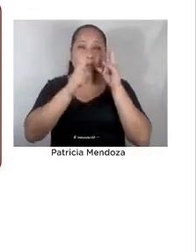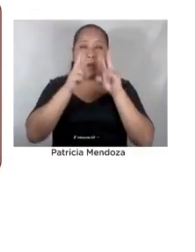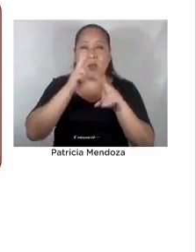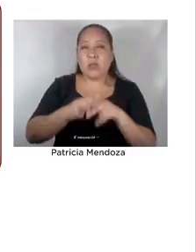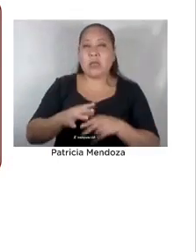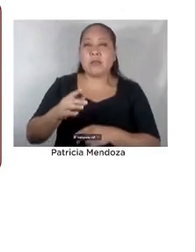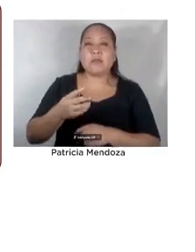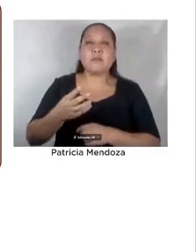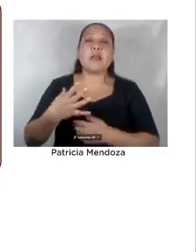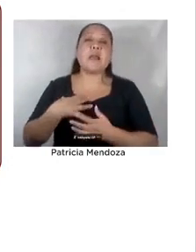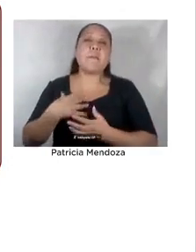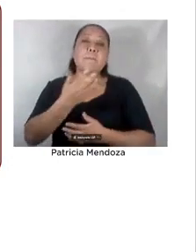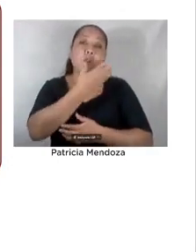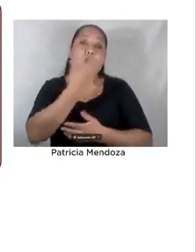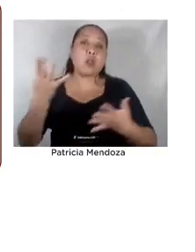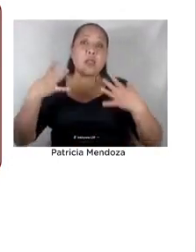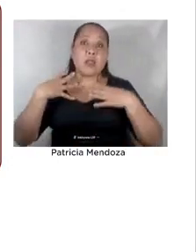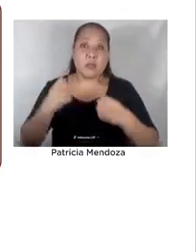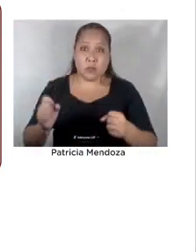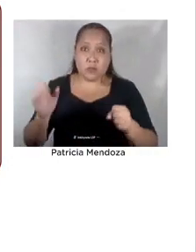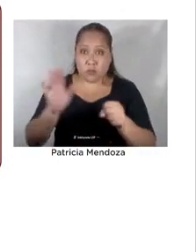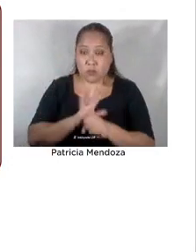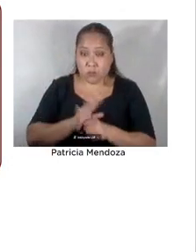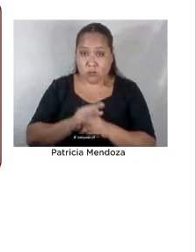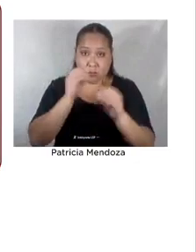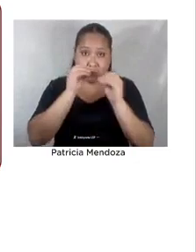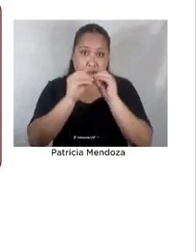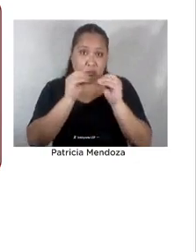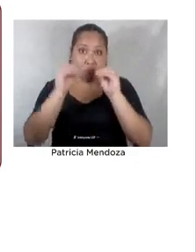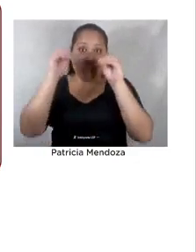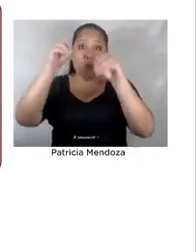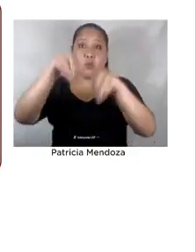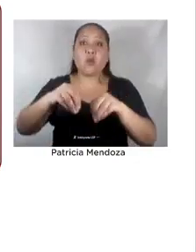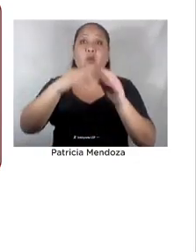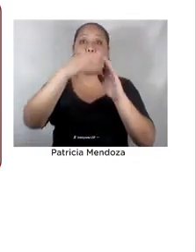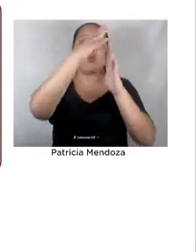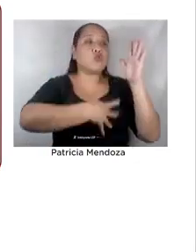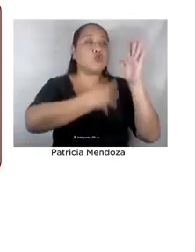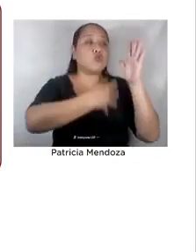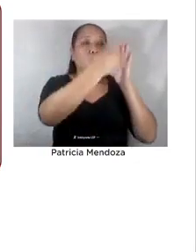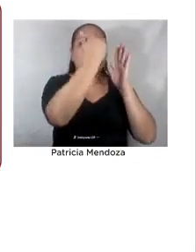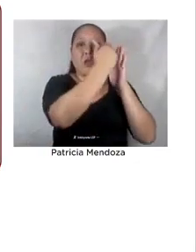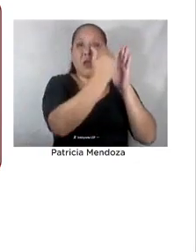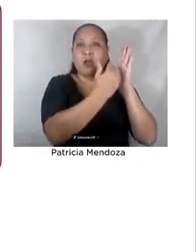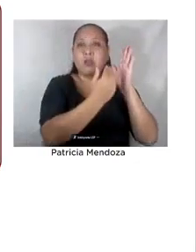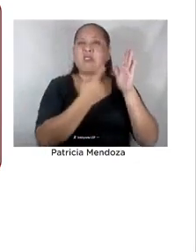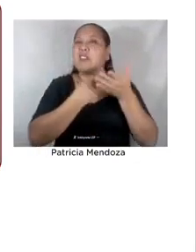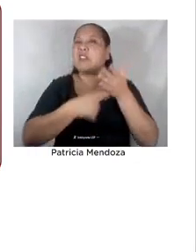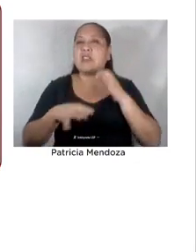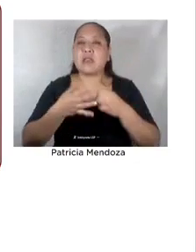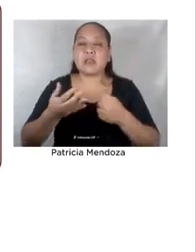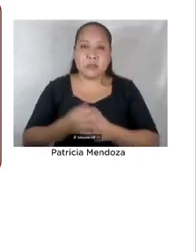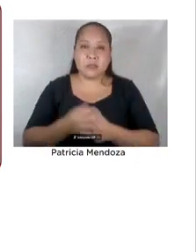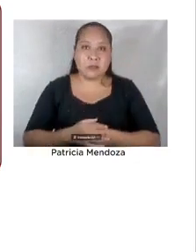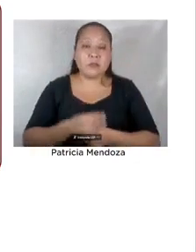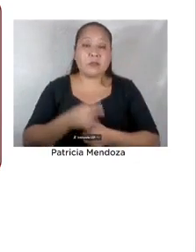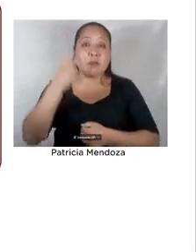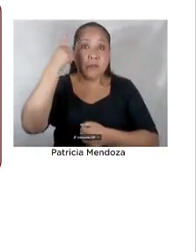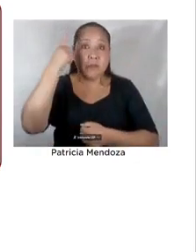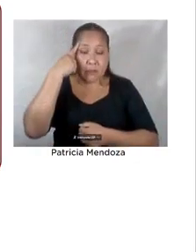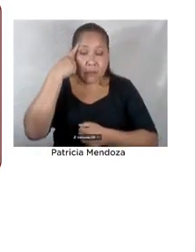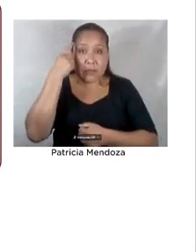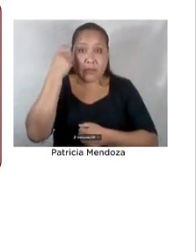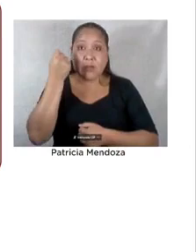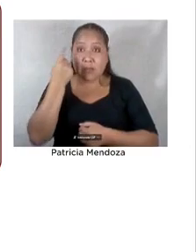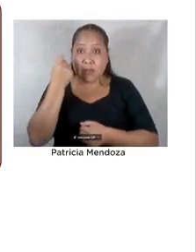en general, ¿no? Y adaptemos rutinas, entonces identifiquemos que nuestra vida se ha cambiado. Toda nuestra vida